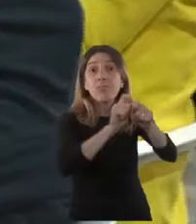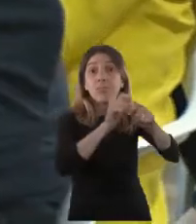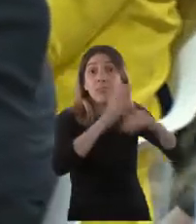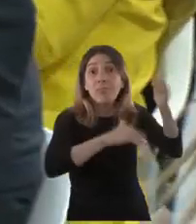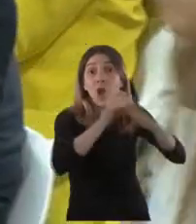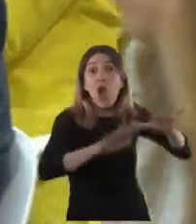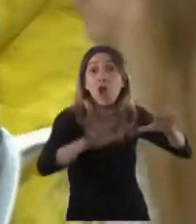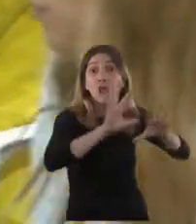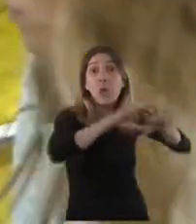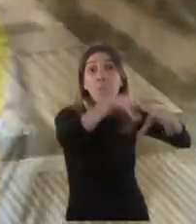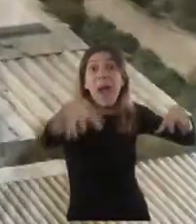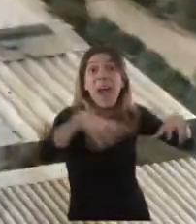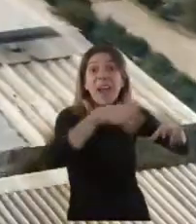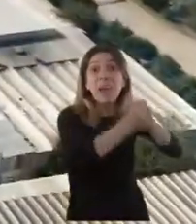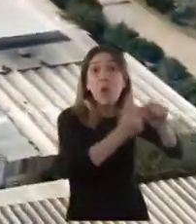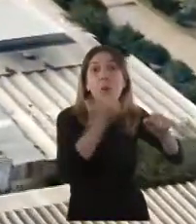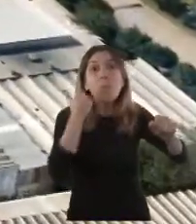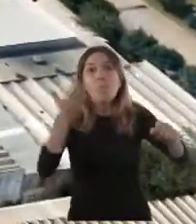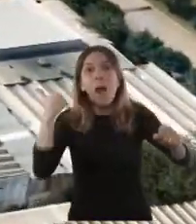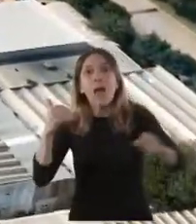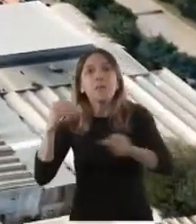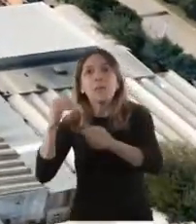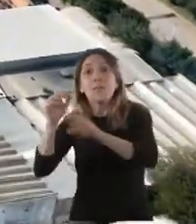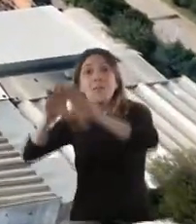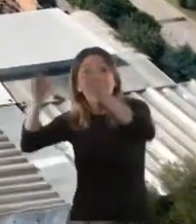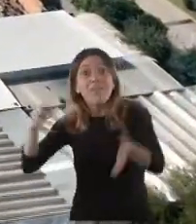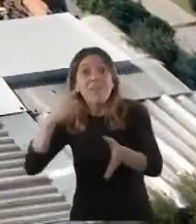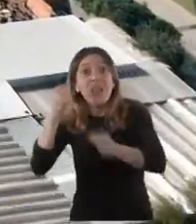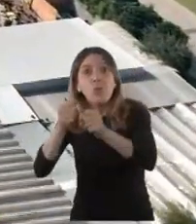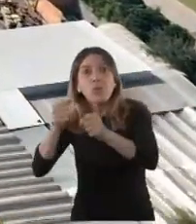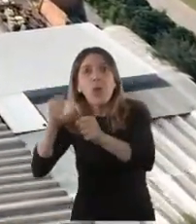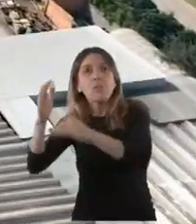ampliaciones de parques existentes.